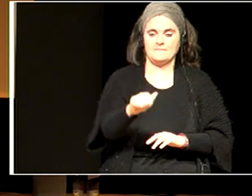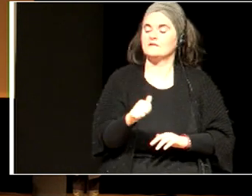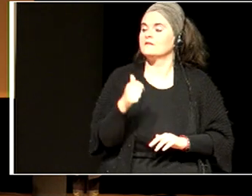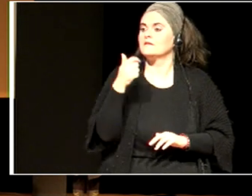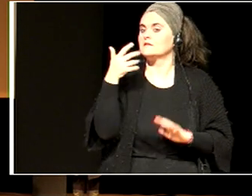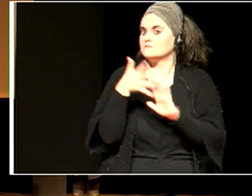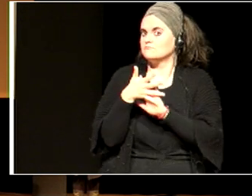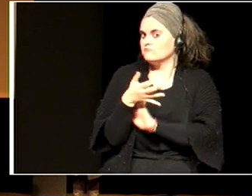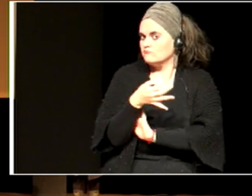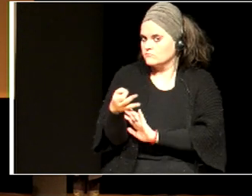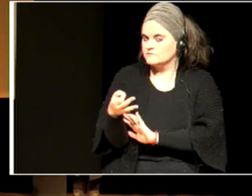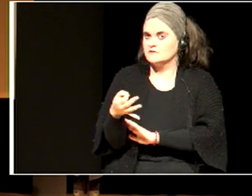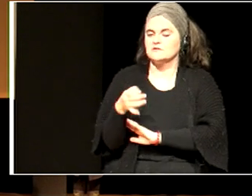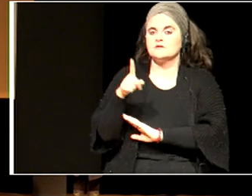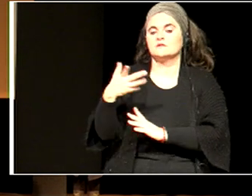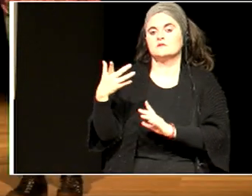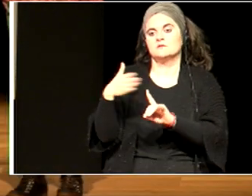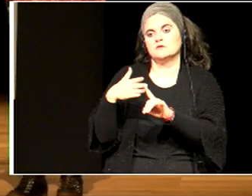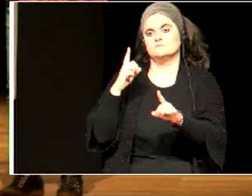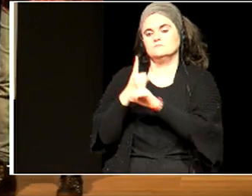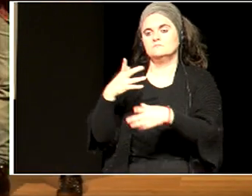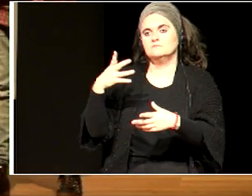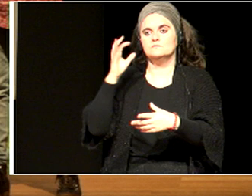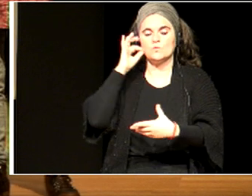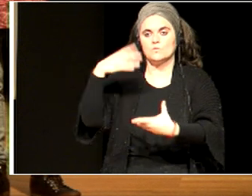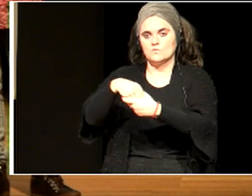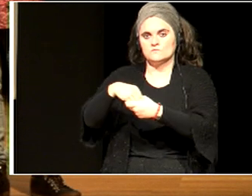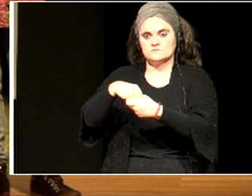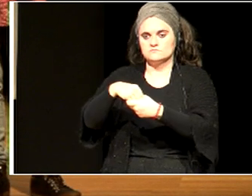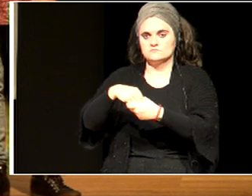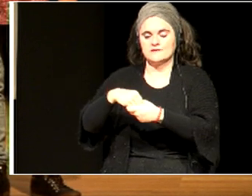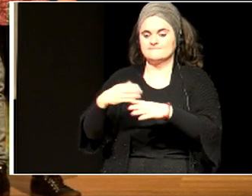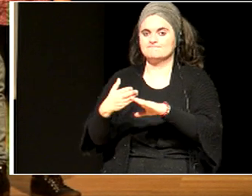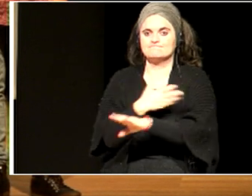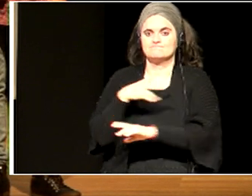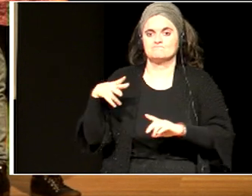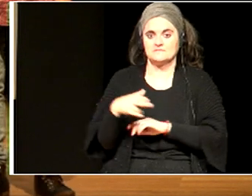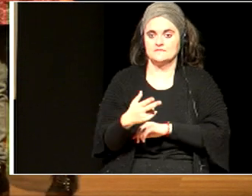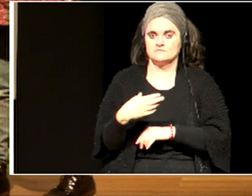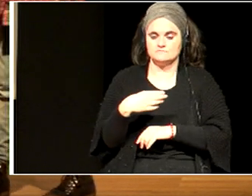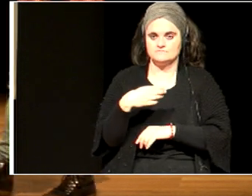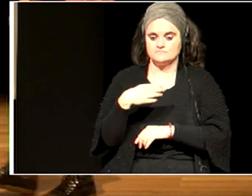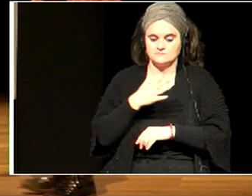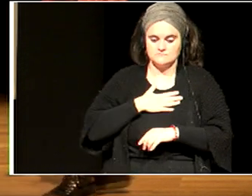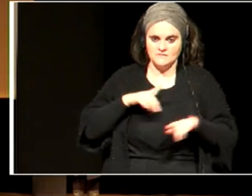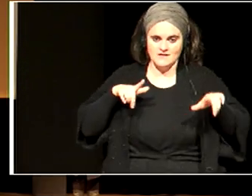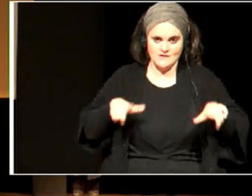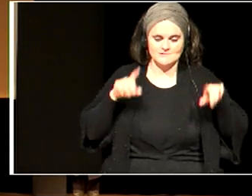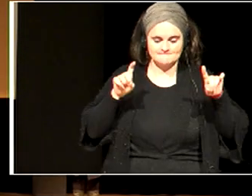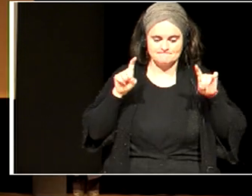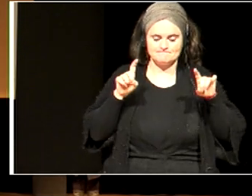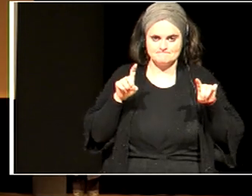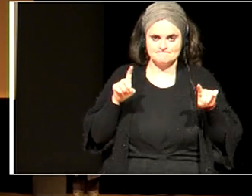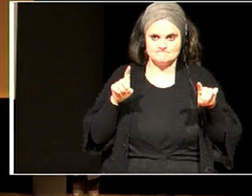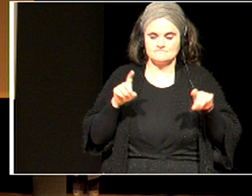aquellas violencias contra las mujeres que podemos de alguna manera prevenir desde nuestras aulas como